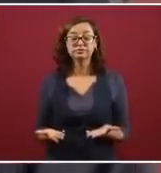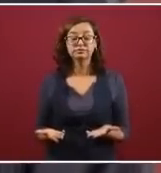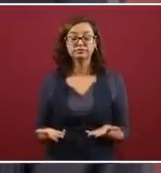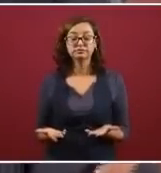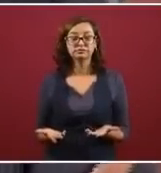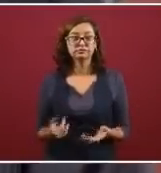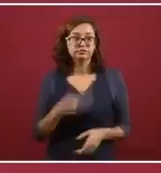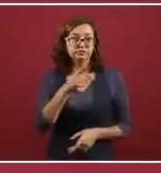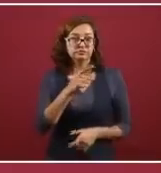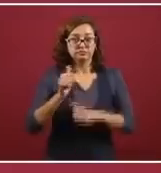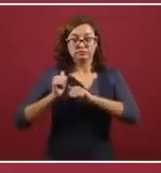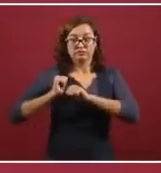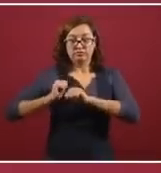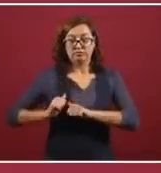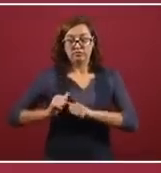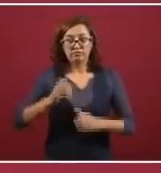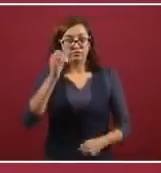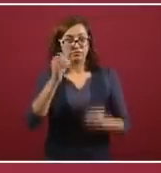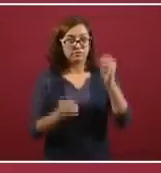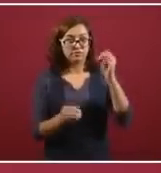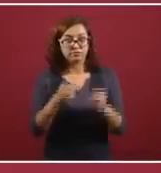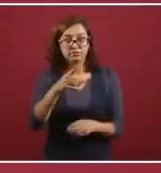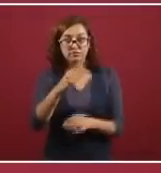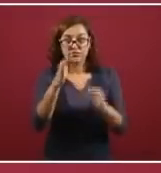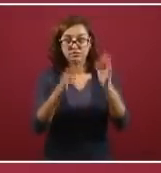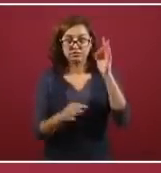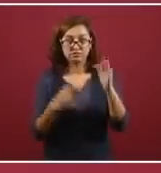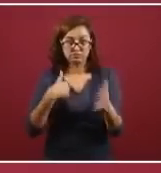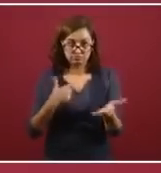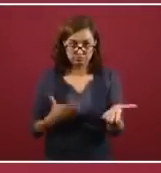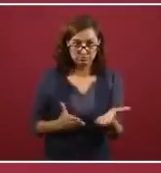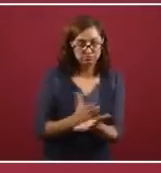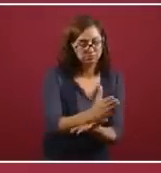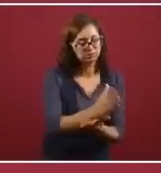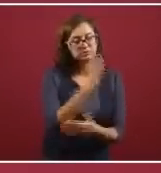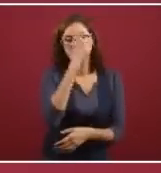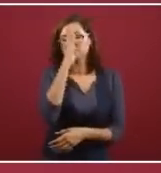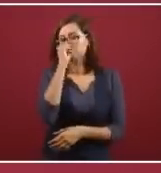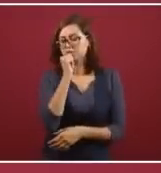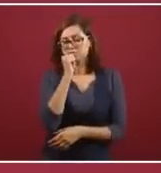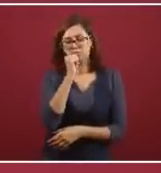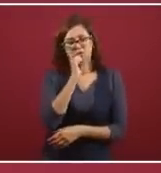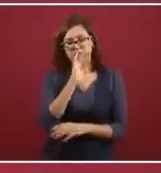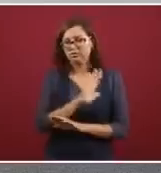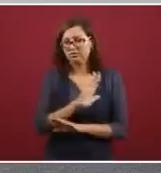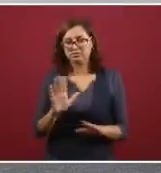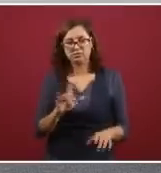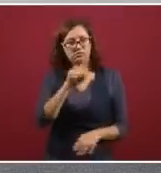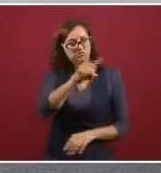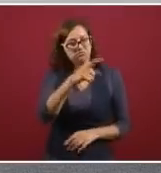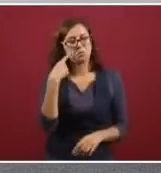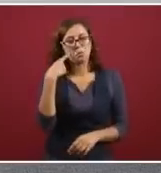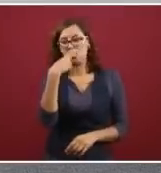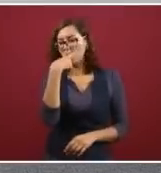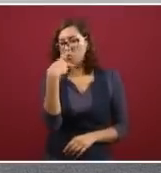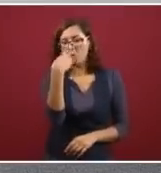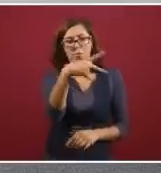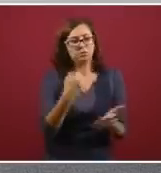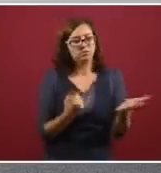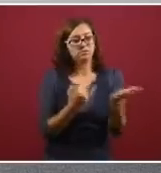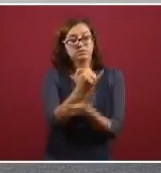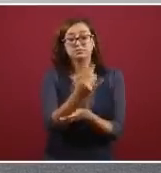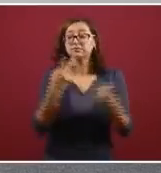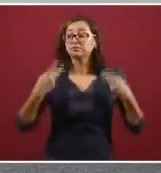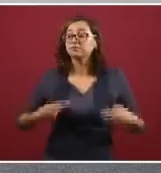no meternos a más y dejarle también a la gente. Hablábamos de la